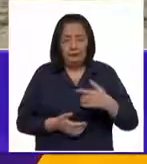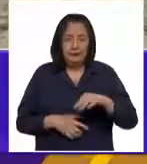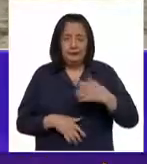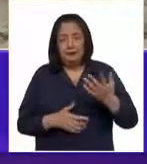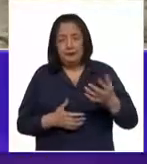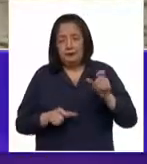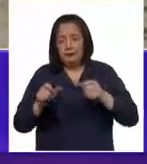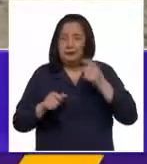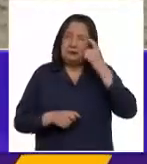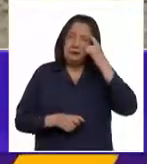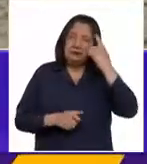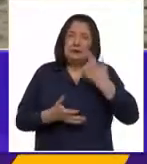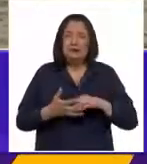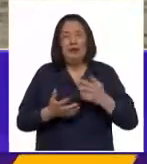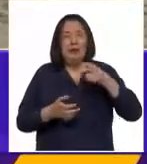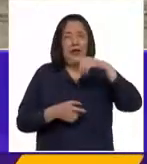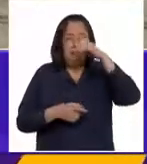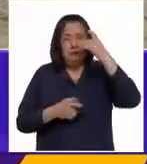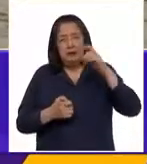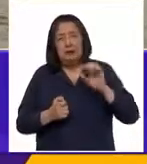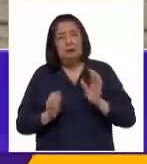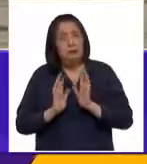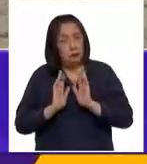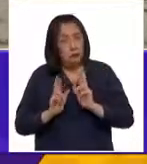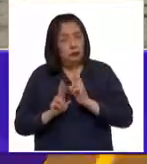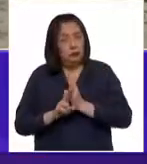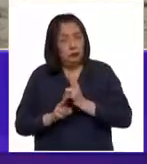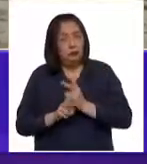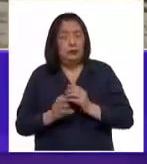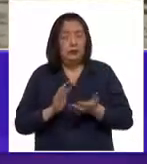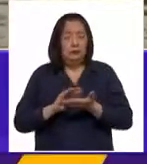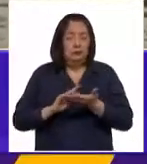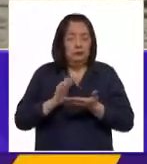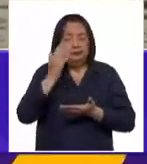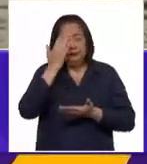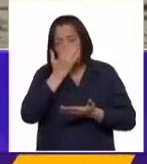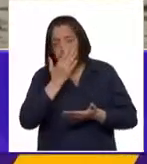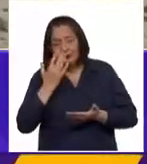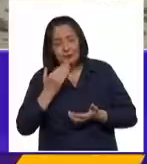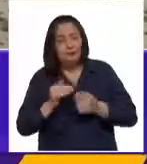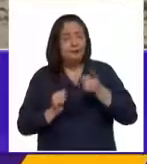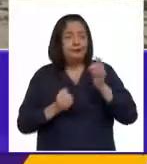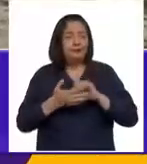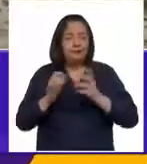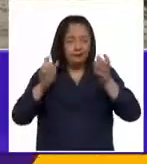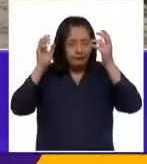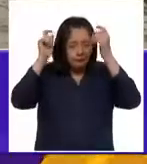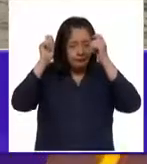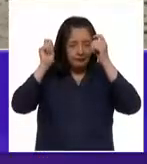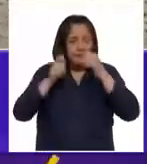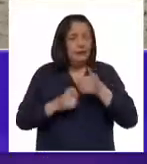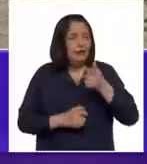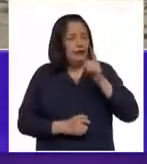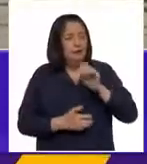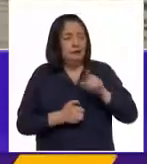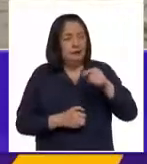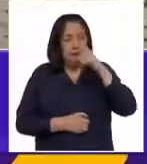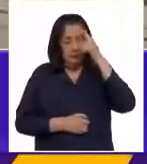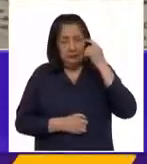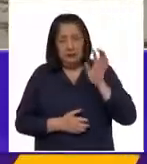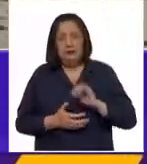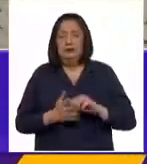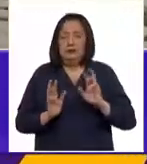sobre todo, ojo, hay que tener cuidado, llevar bloqueador, los sombreritos, agua, hay que tener cuidado de hidratarse. Este es un verano particular,